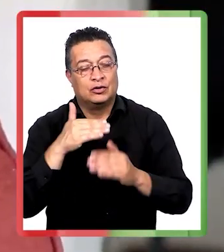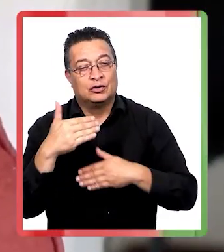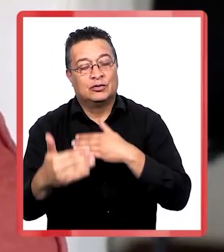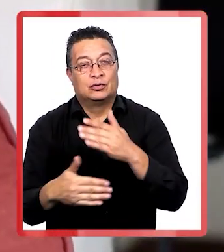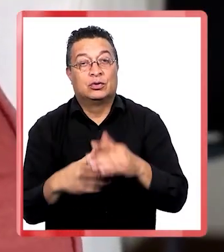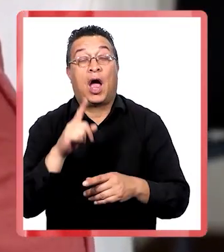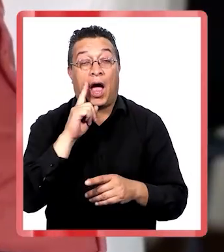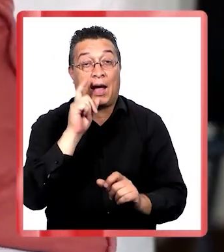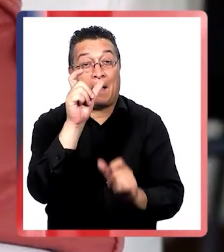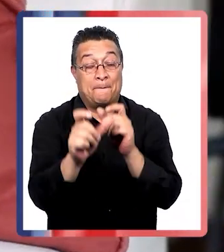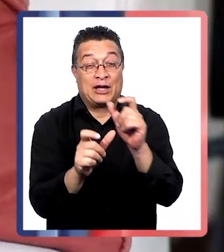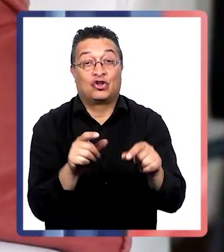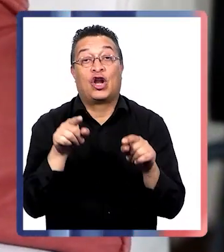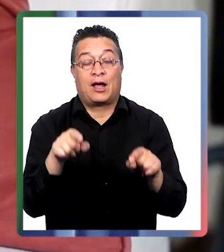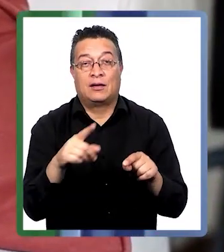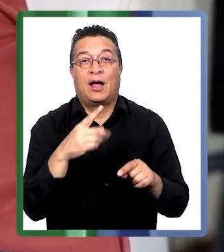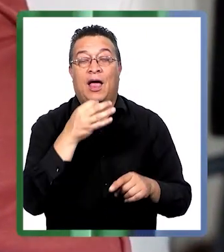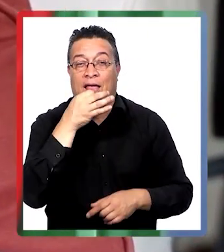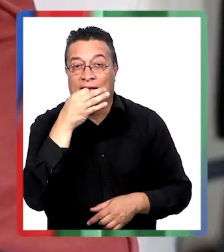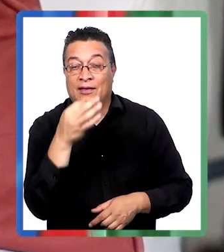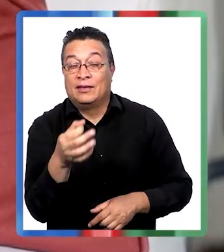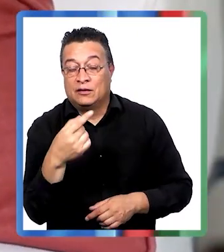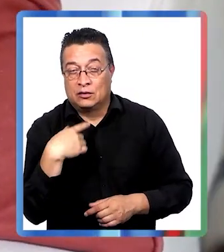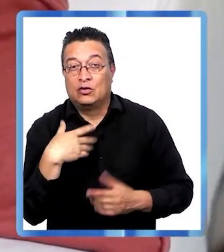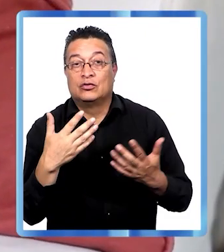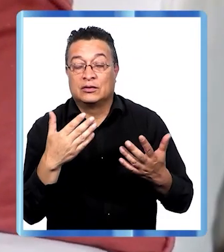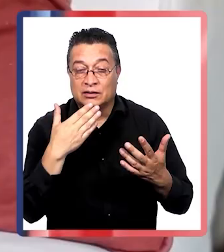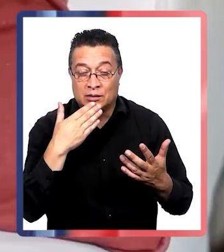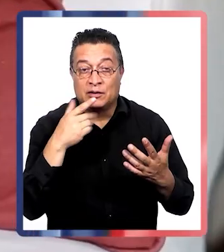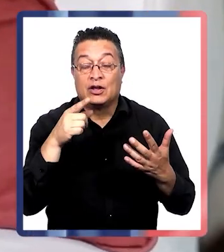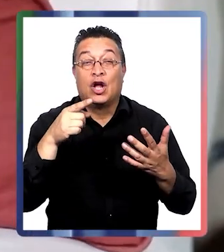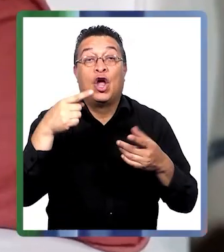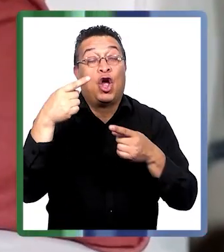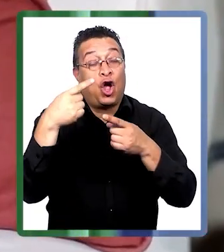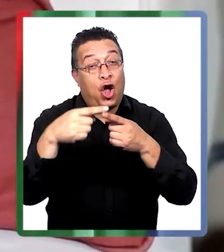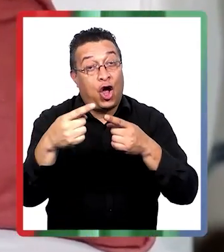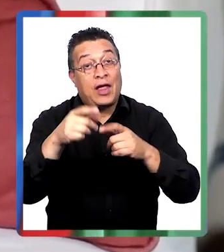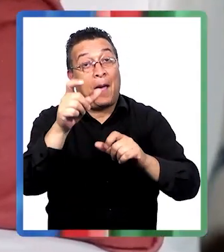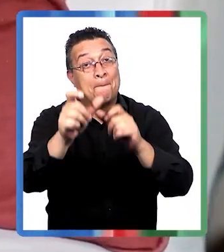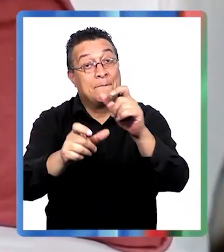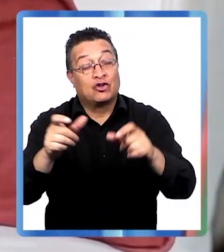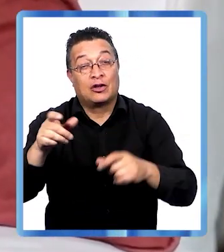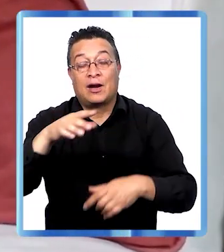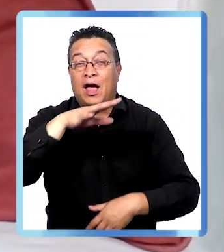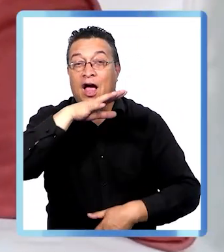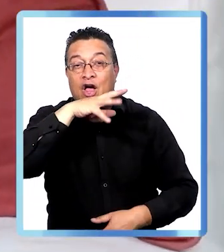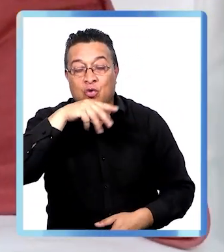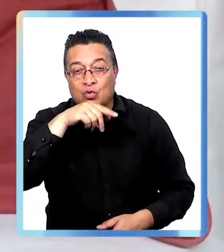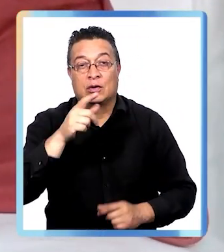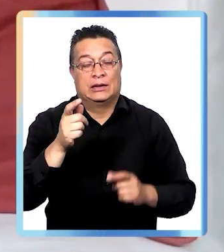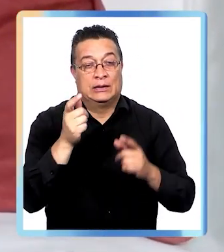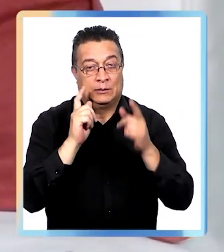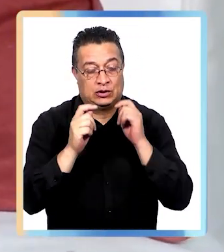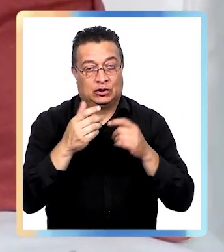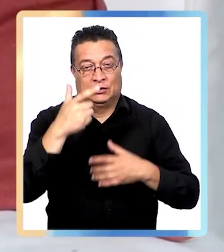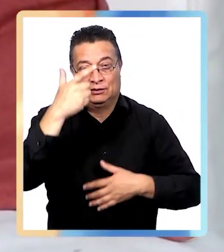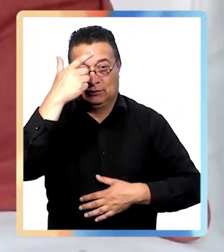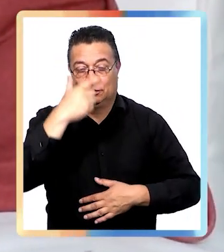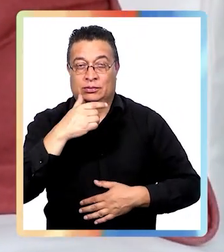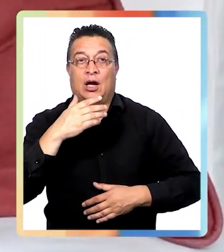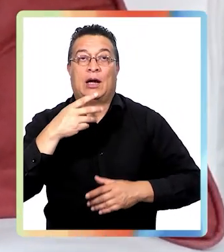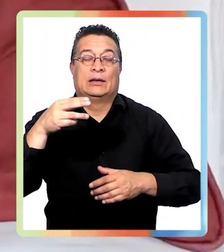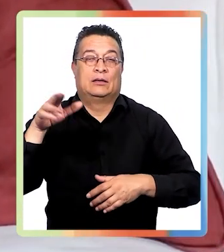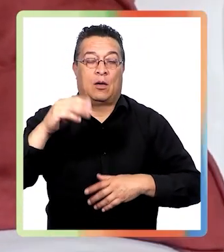sueño. ¿Ya? Porque hay personas que efectivamente creen que duermen eso, pero muchas veces, sobre todo adultos con factores de riesgo,